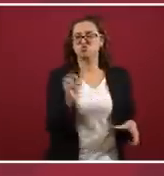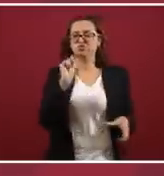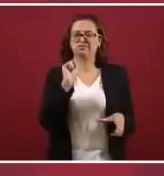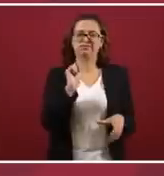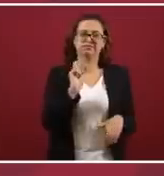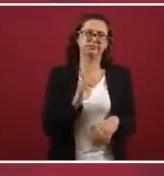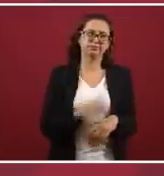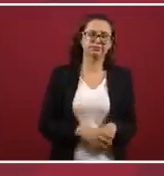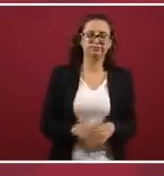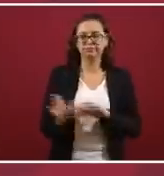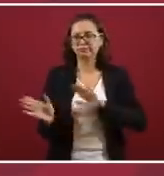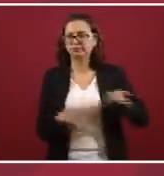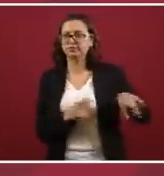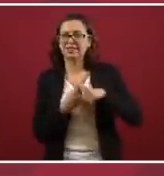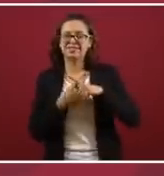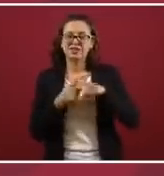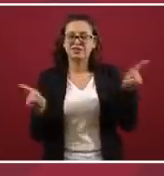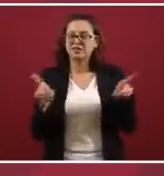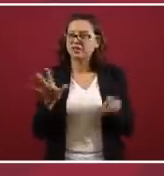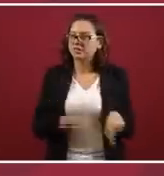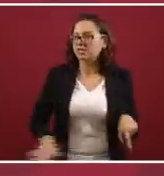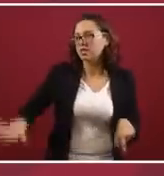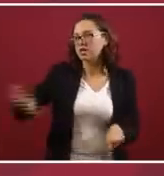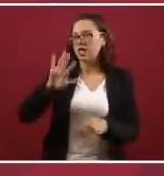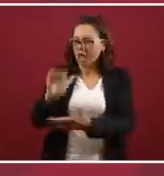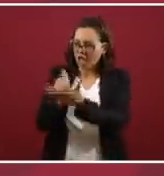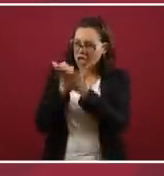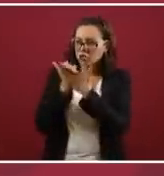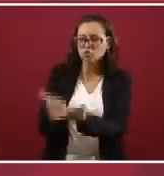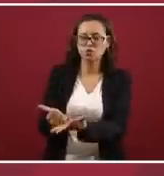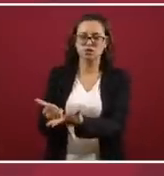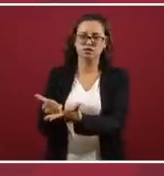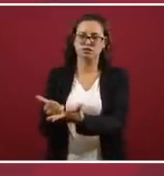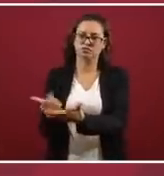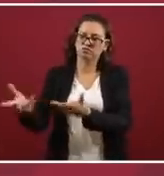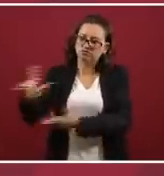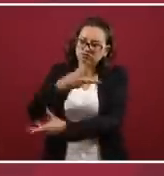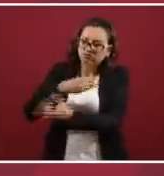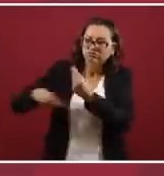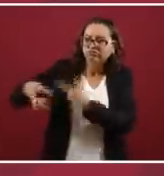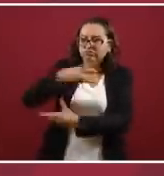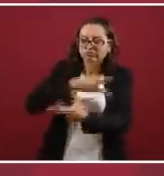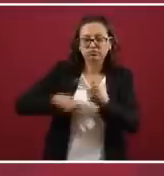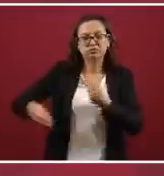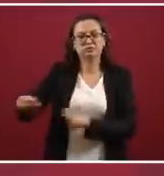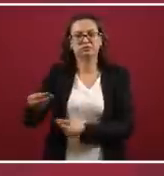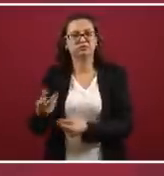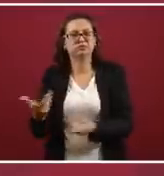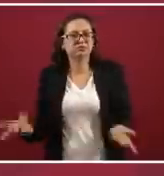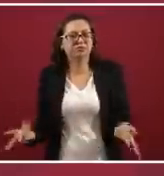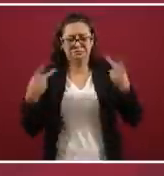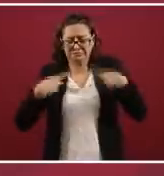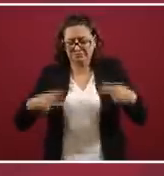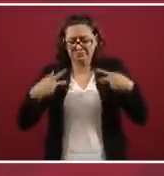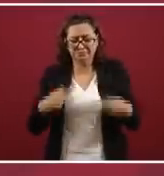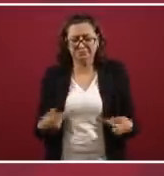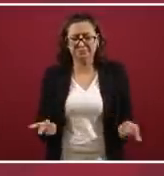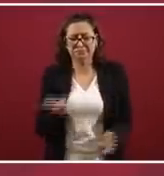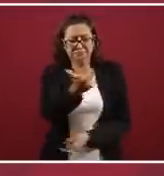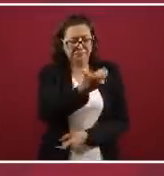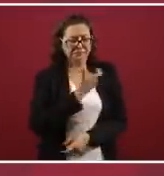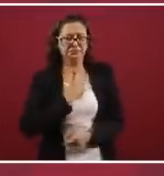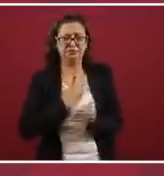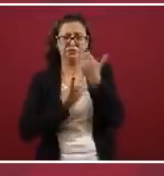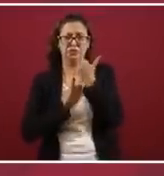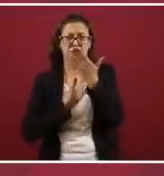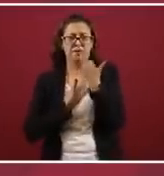ayuda a fortalecer el mercado interno. Si no hay ingresos, si los salarios